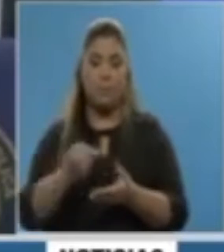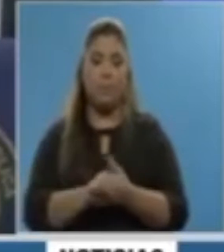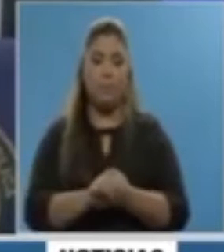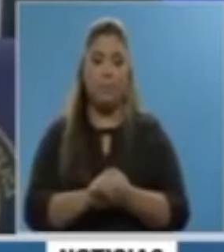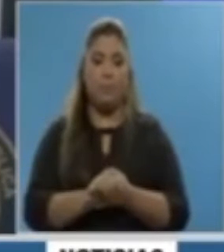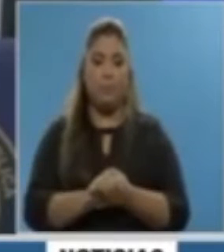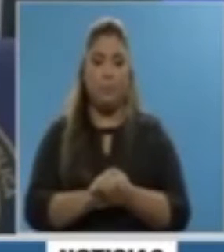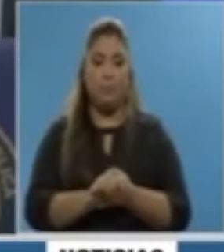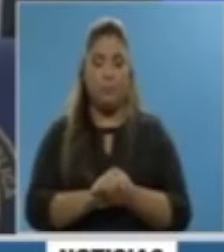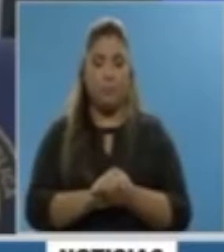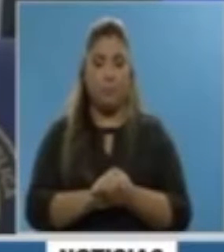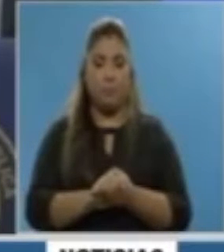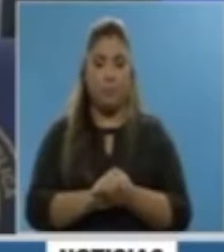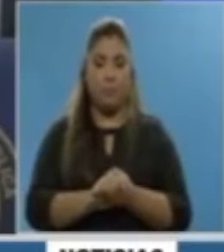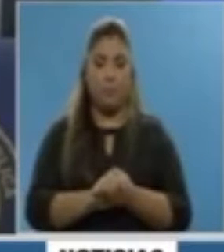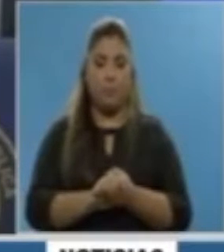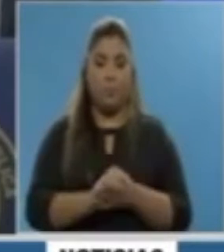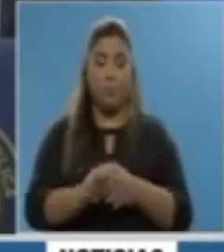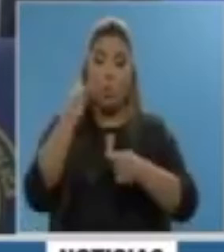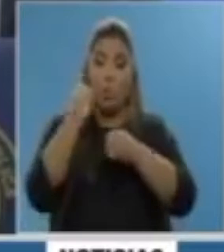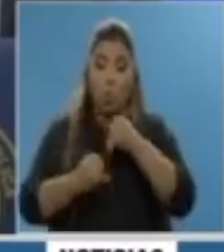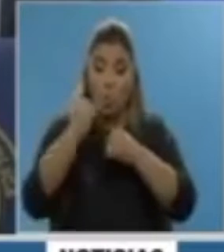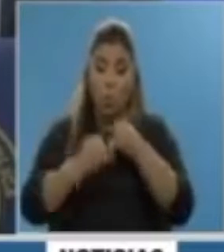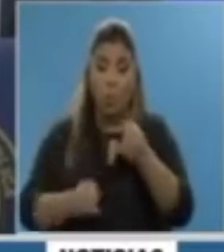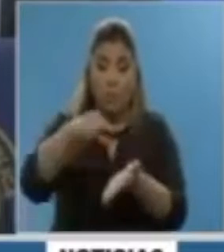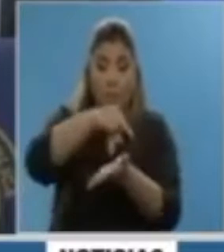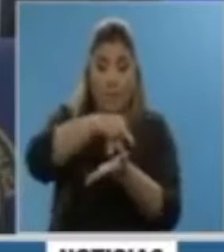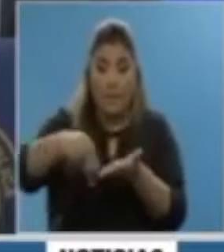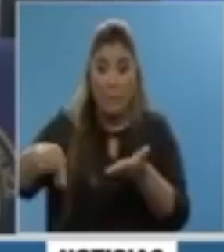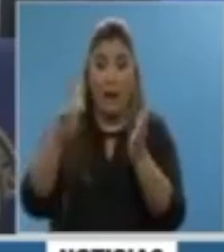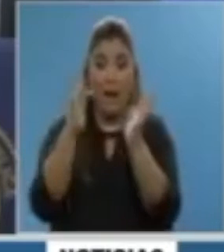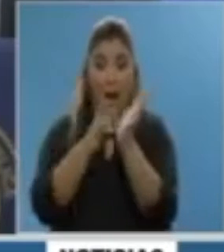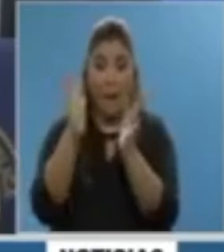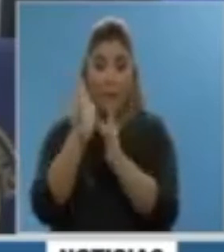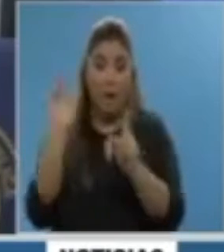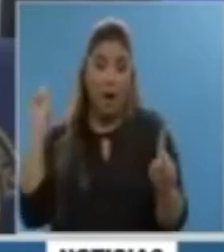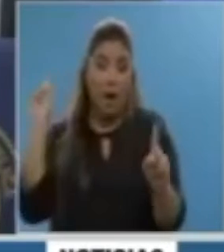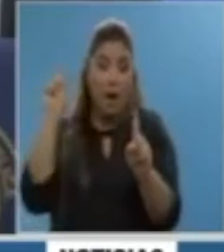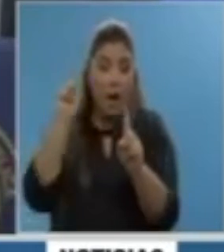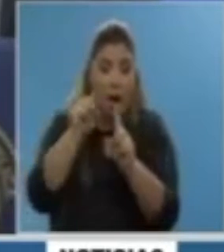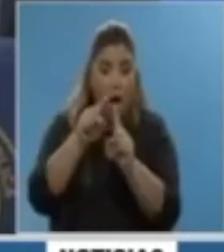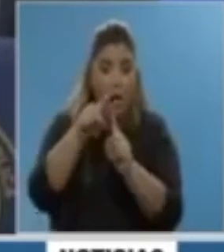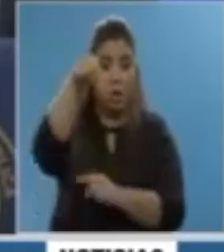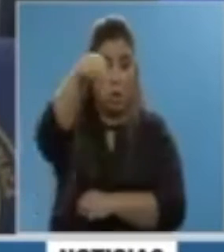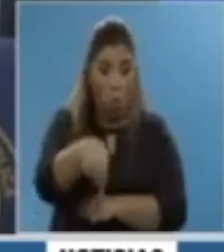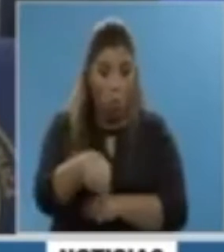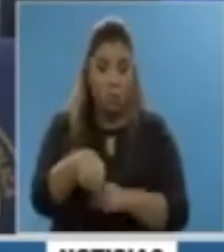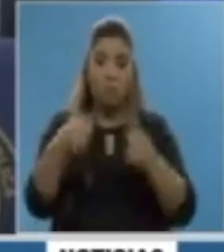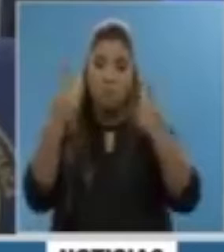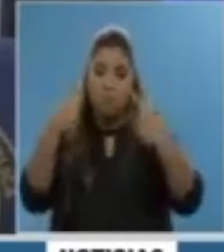ustedes también observan, desde finales de las últimas semanas de abril hasta la fecha, se ha